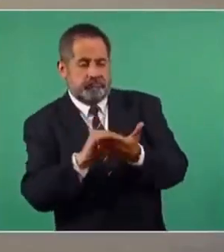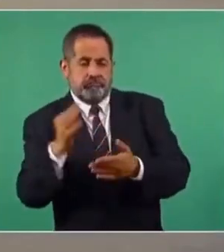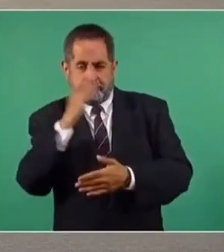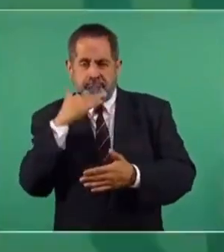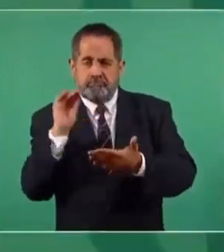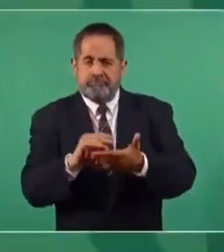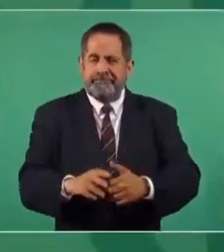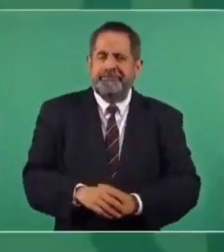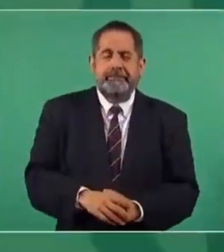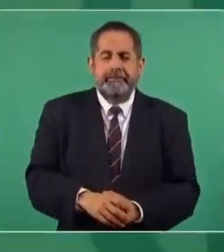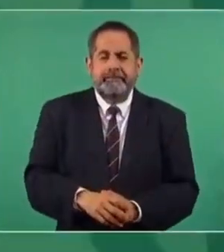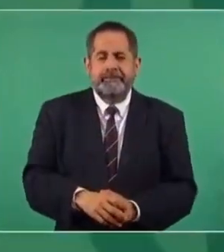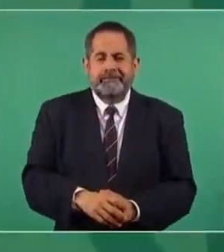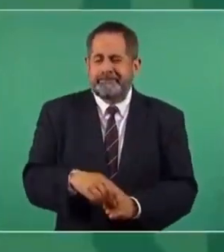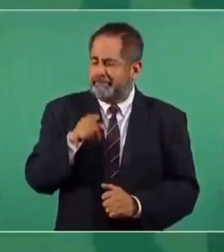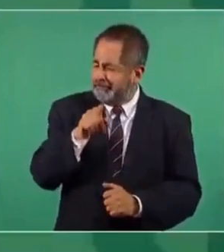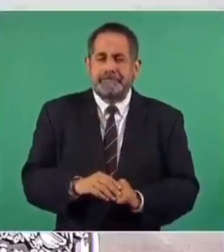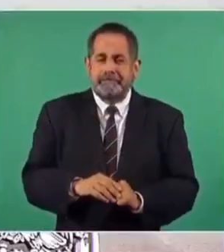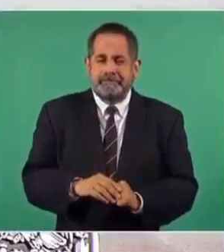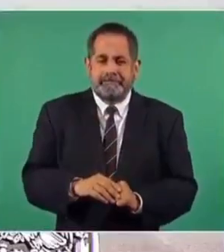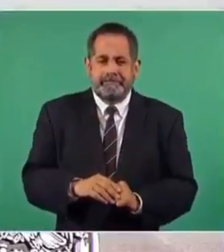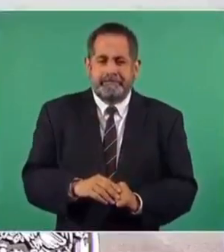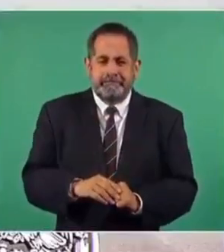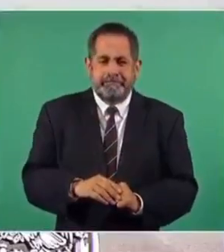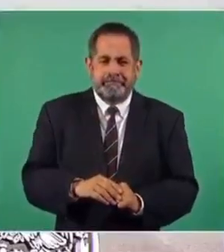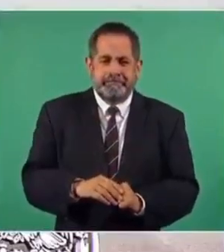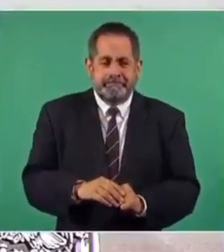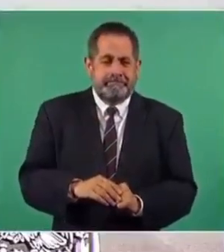un terreno pues muy